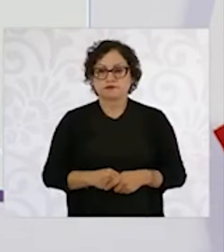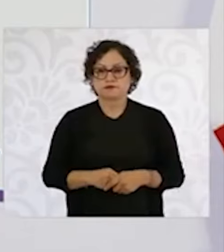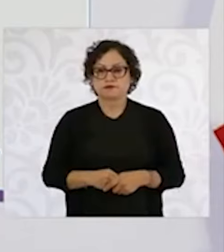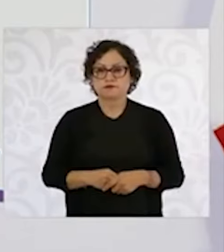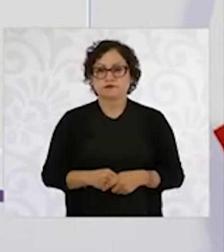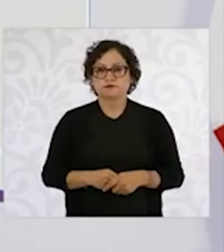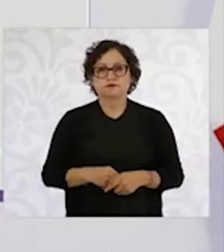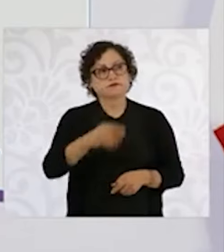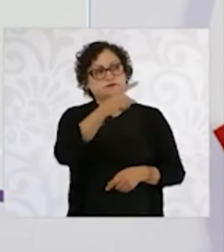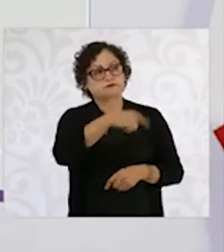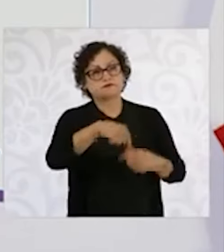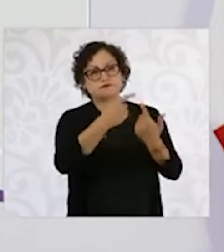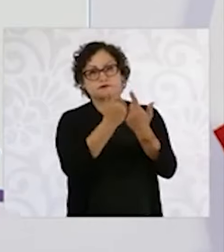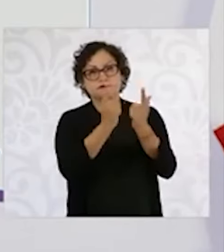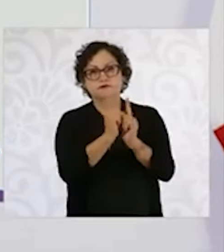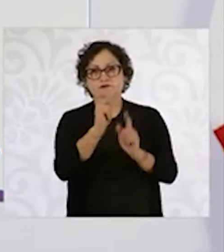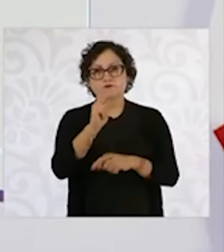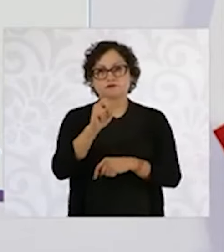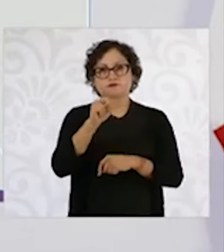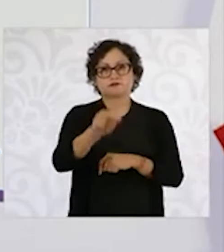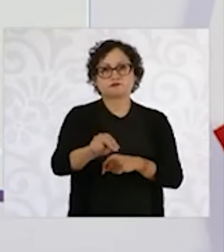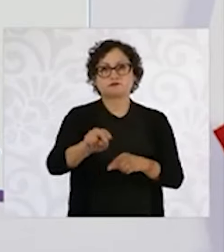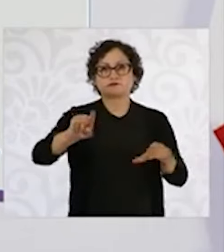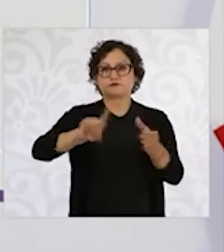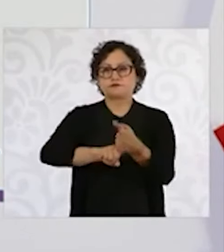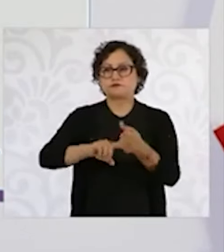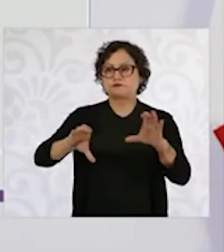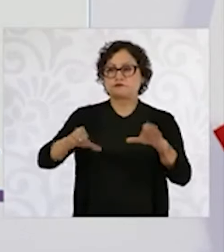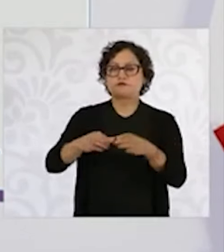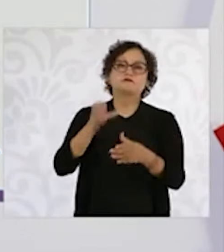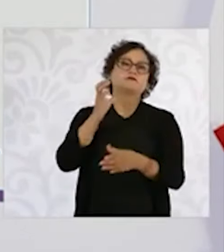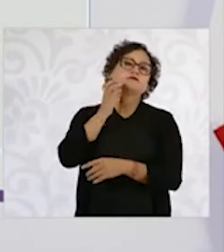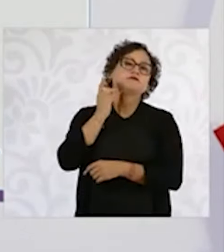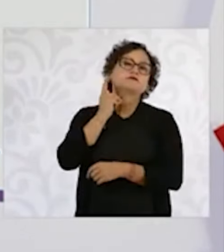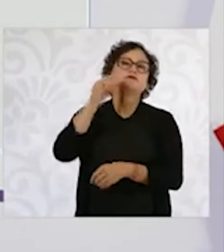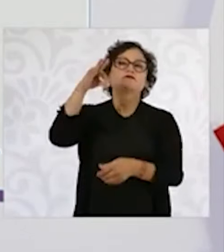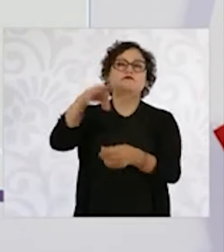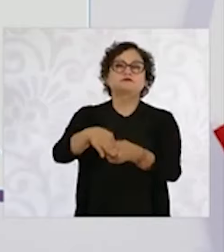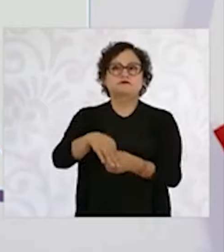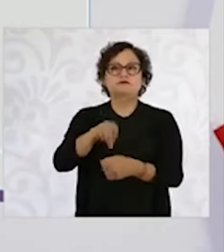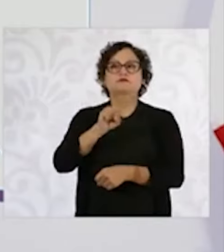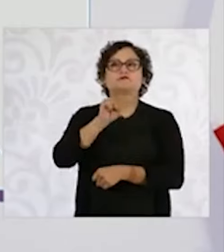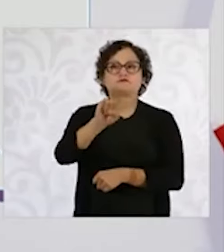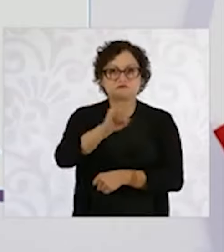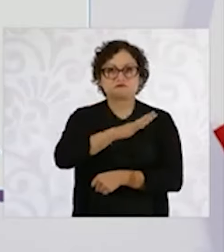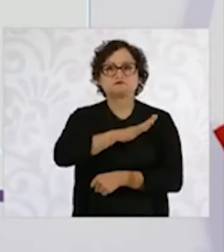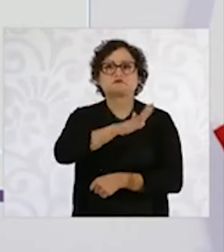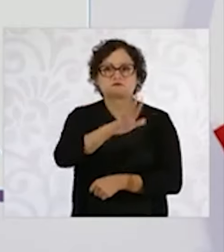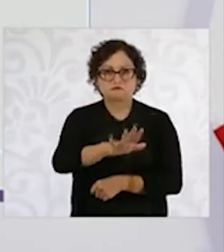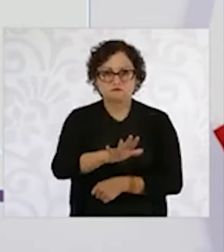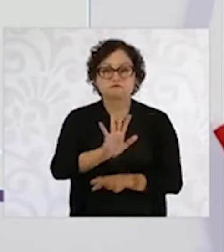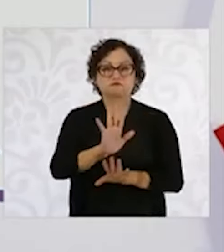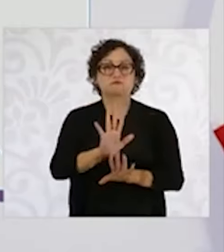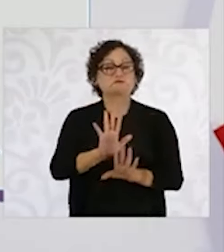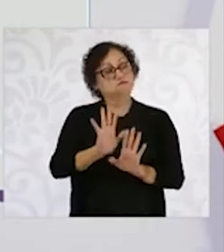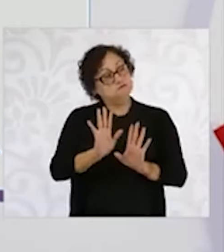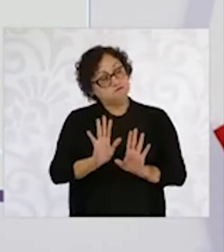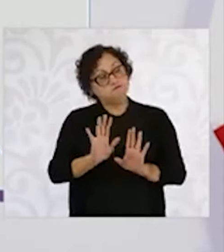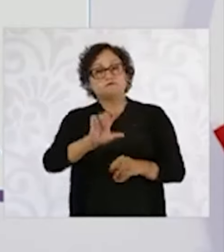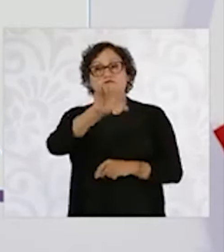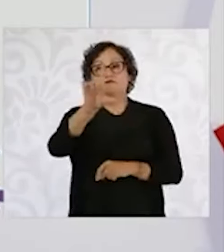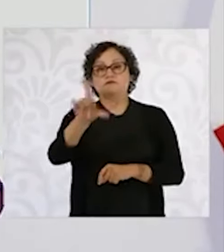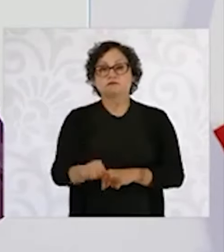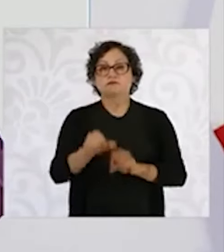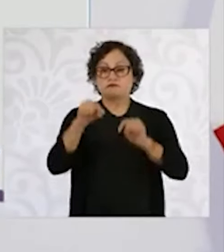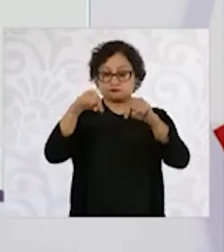Claudia Sheinbaum registró 70% en el primer mes de su gobierno, de acuerdo con una encuesta nacional del Financiero realizada en octubre, por lo que muchos